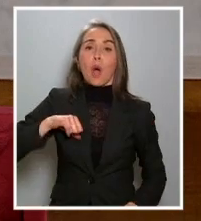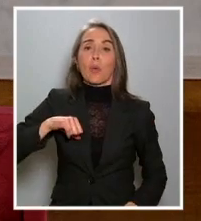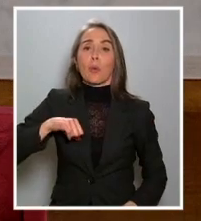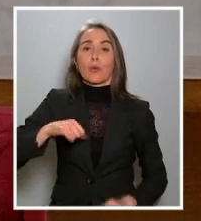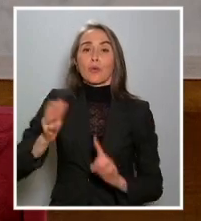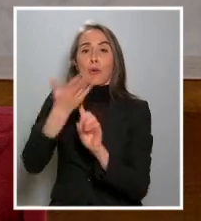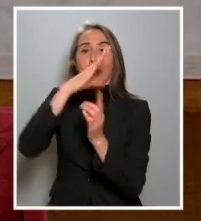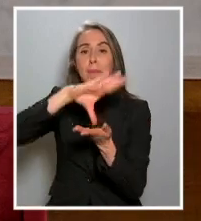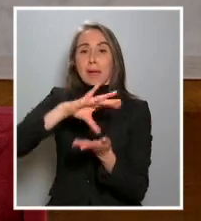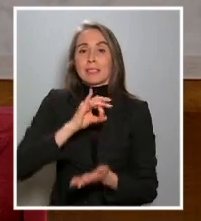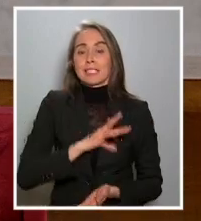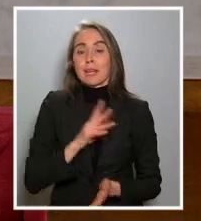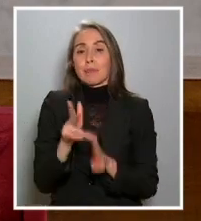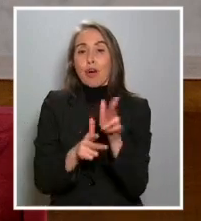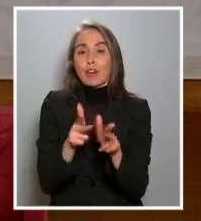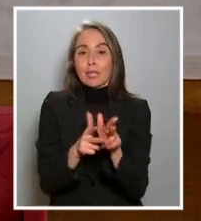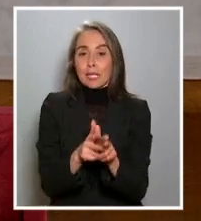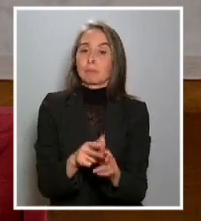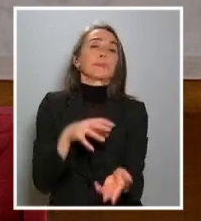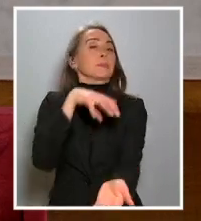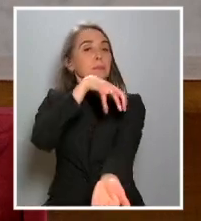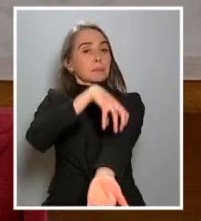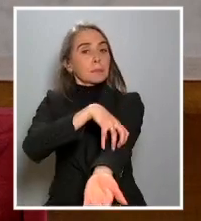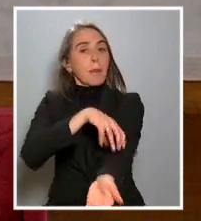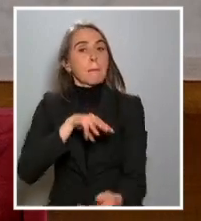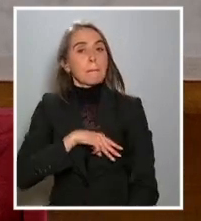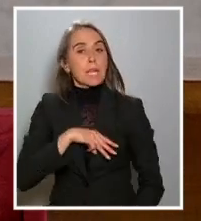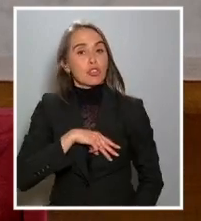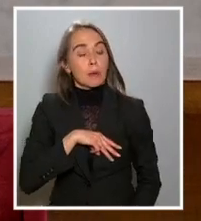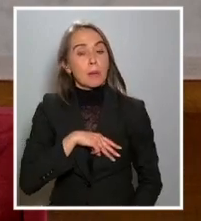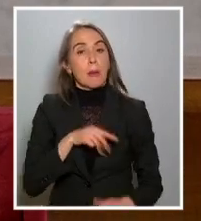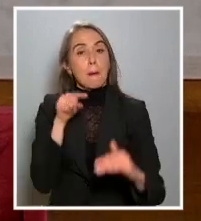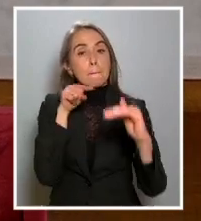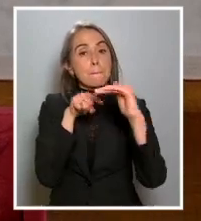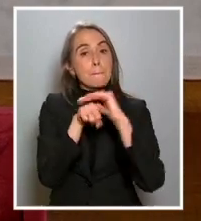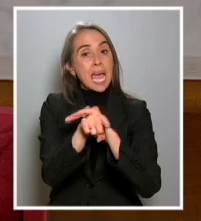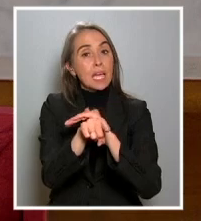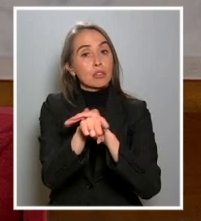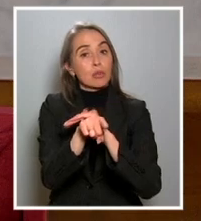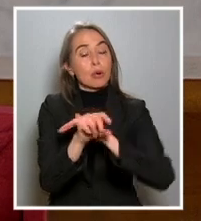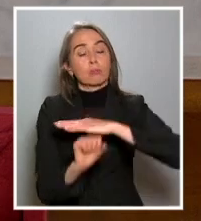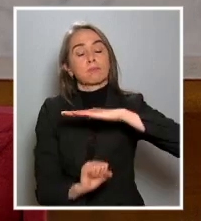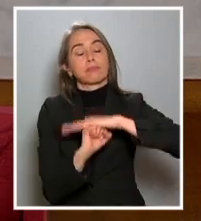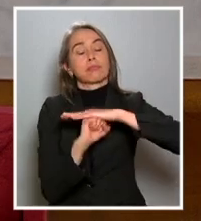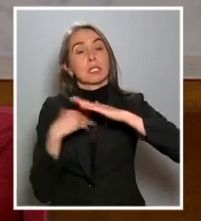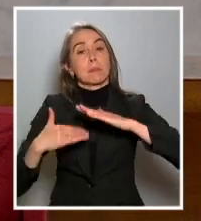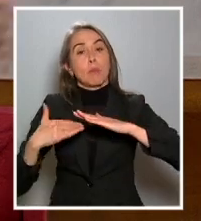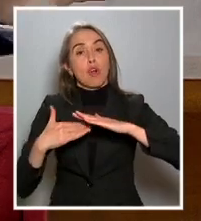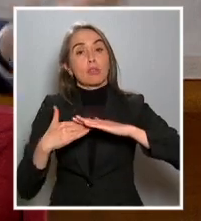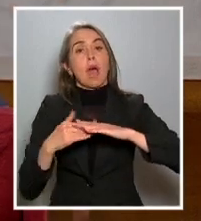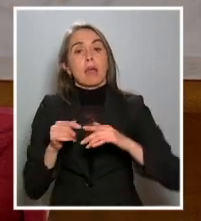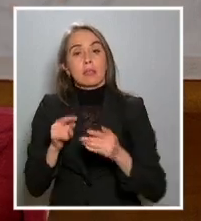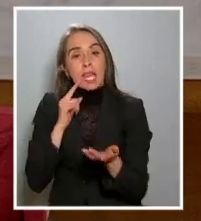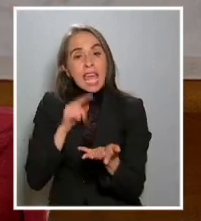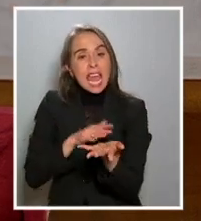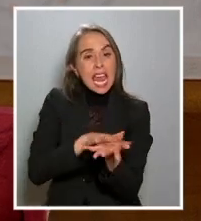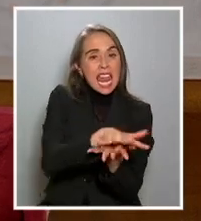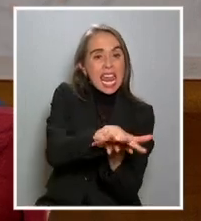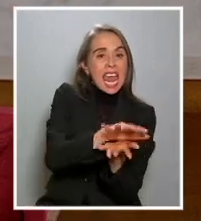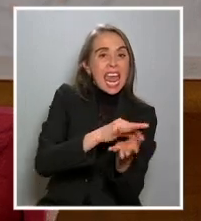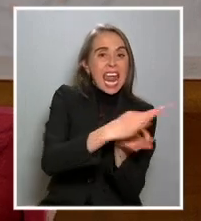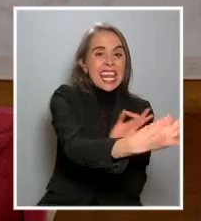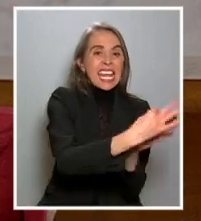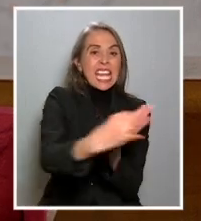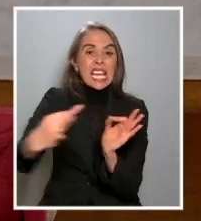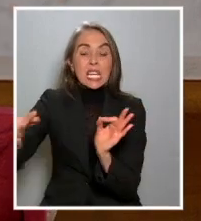patria. En la región metropolitana, el metro es un eje estructural en la conectividad, todos lo sabemos.